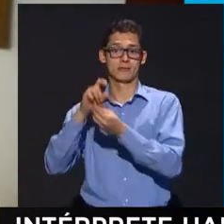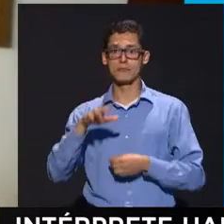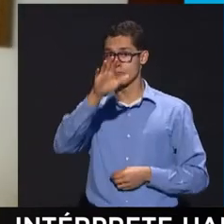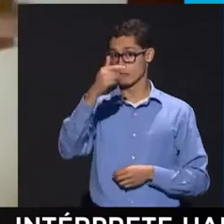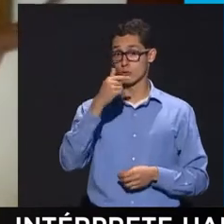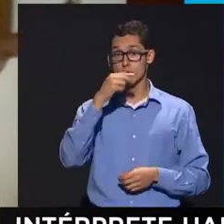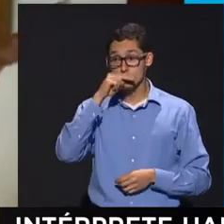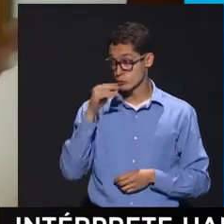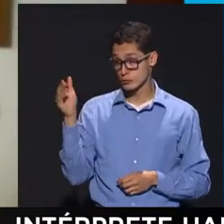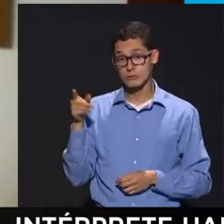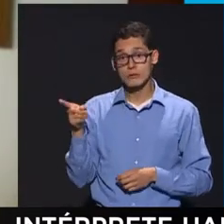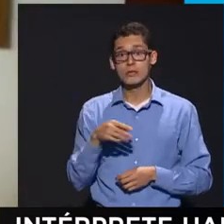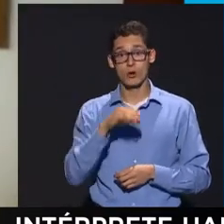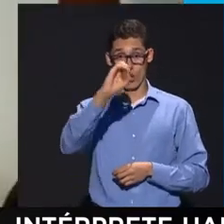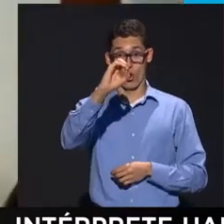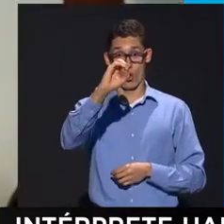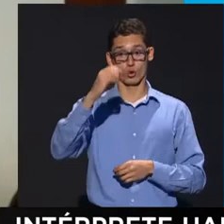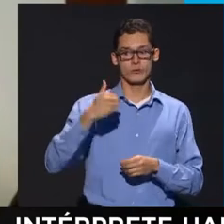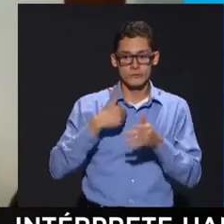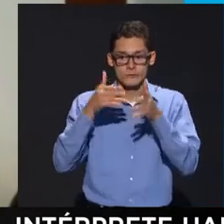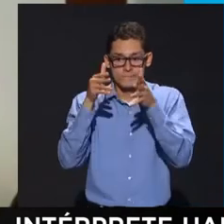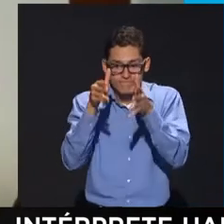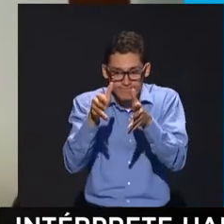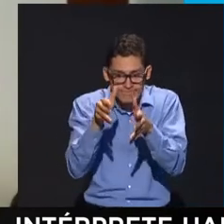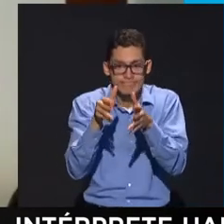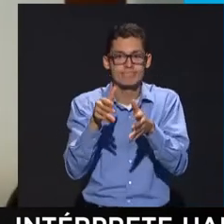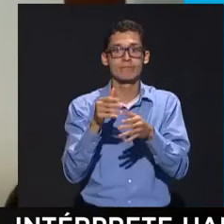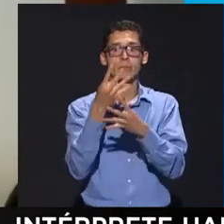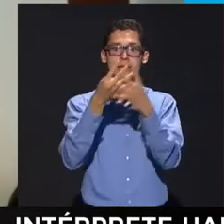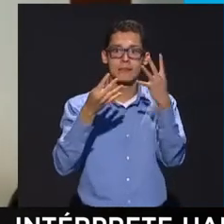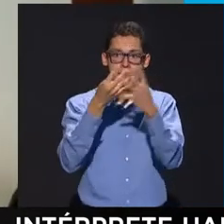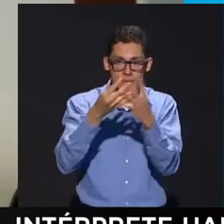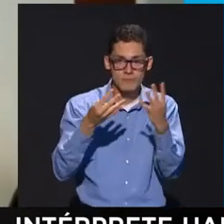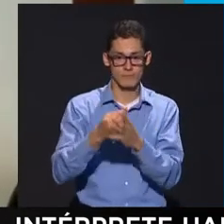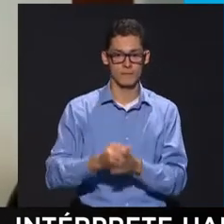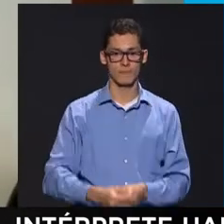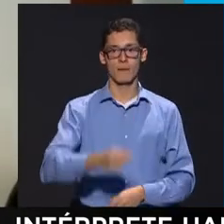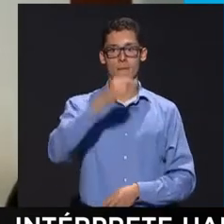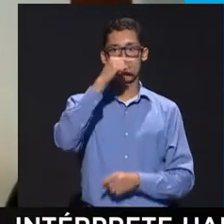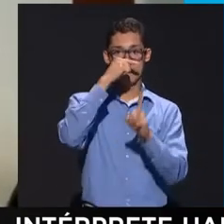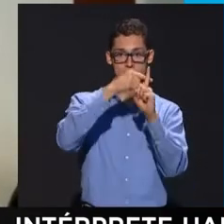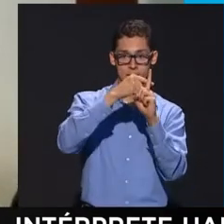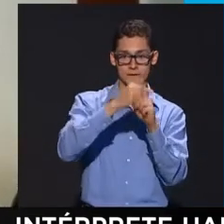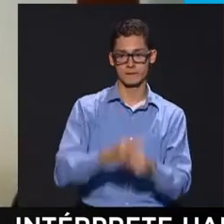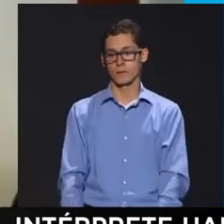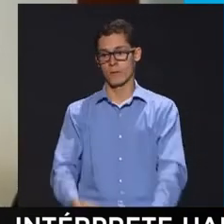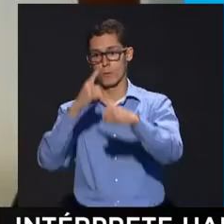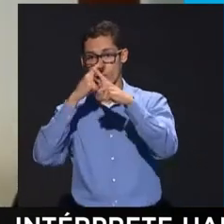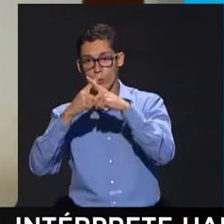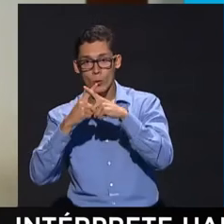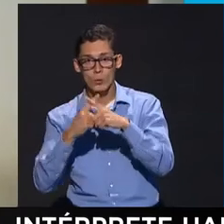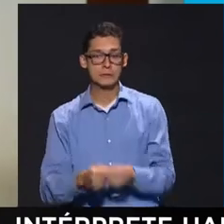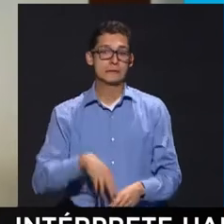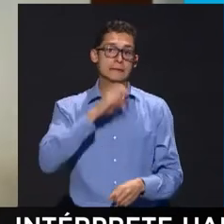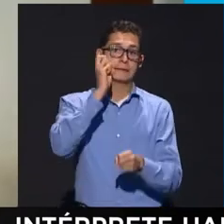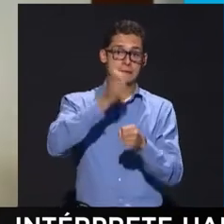leer, a multiplicar y los números. Ha sido una convivencia en familia, ¿cierto? Porque nosotros acá vimos 6 personas, mi